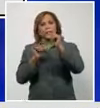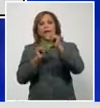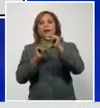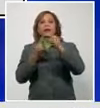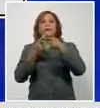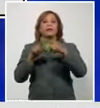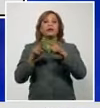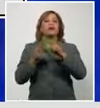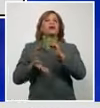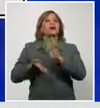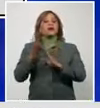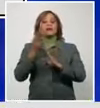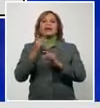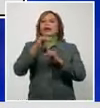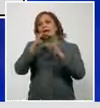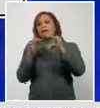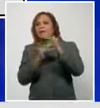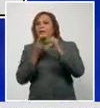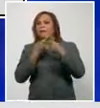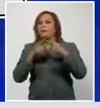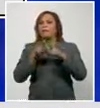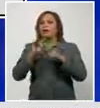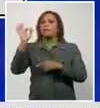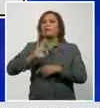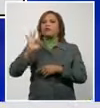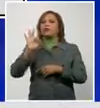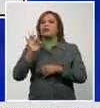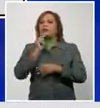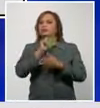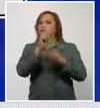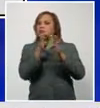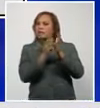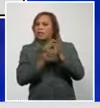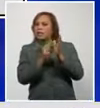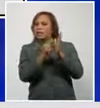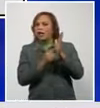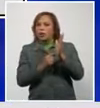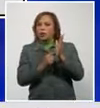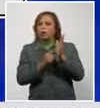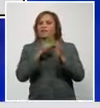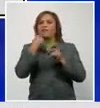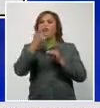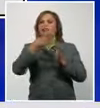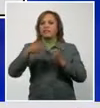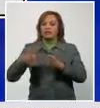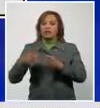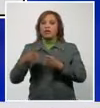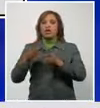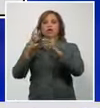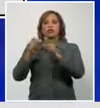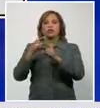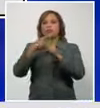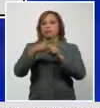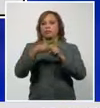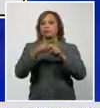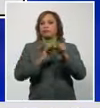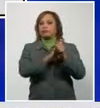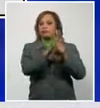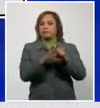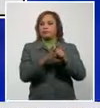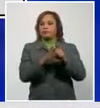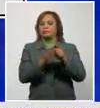alta. Es baja porque la letalidad se saca entre los fallecidos y el número de casos. Al tener en el denominador un número de